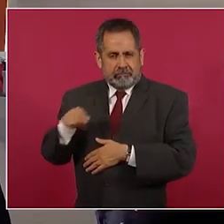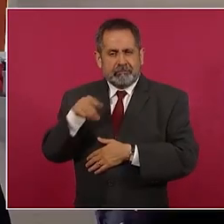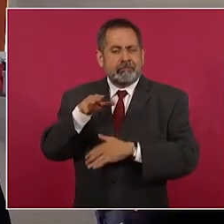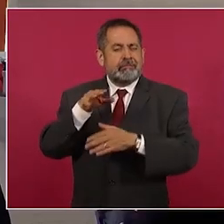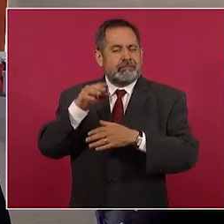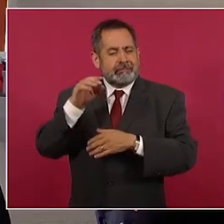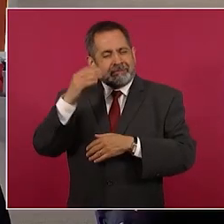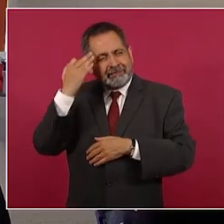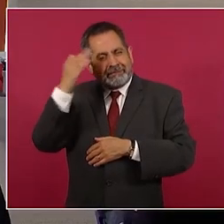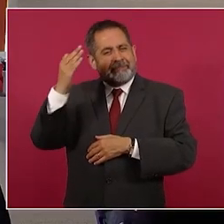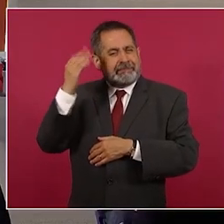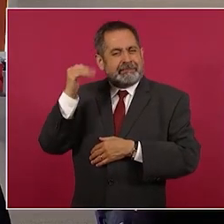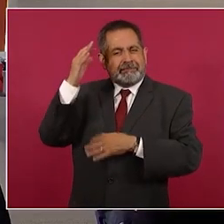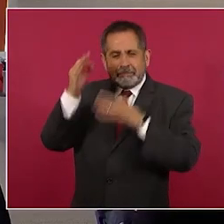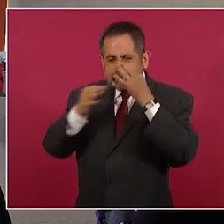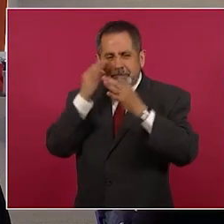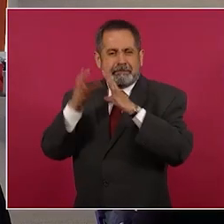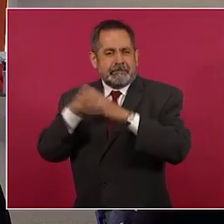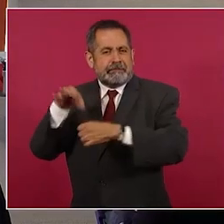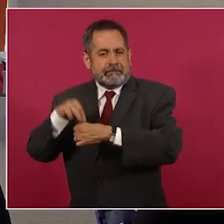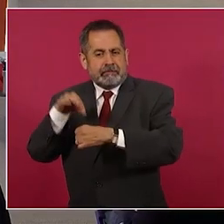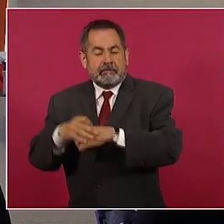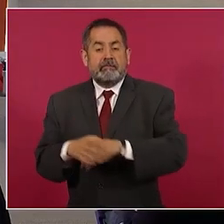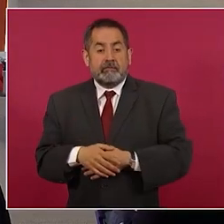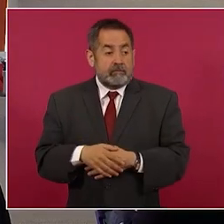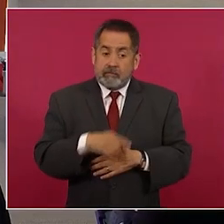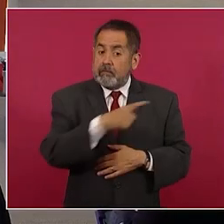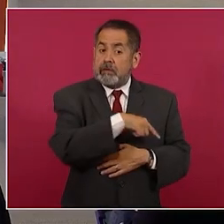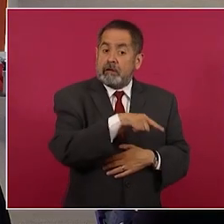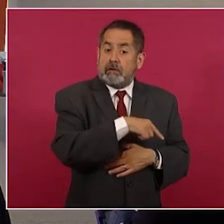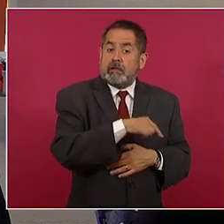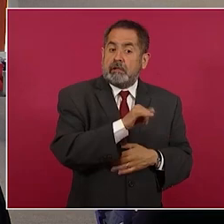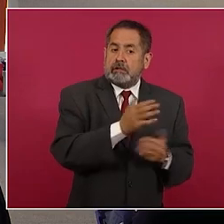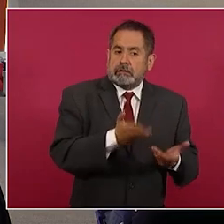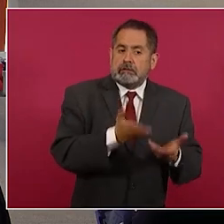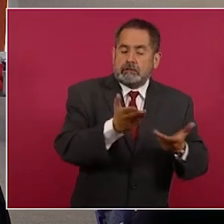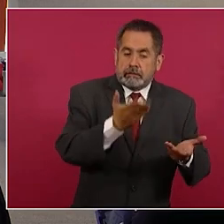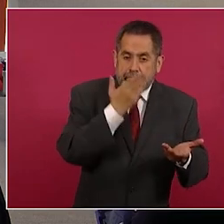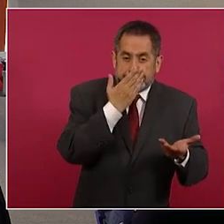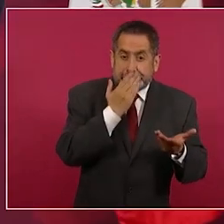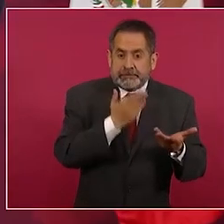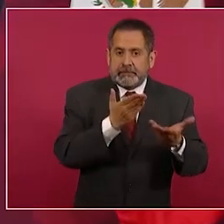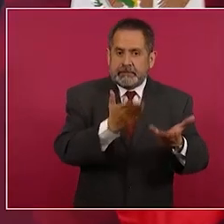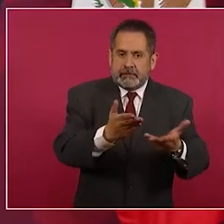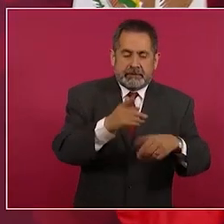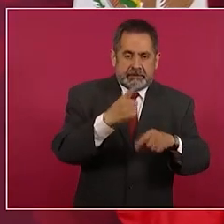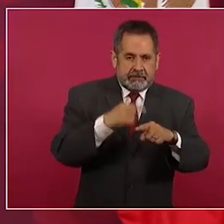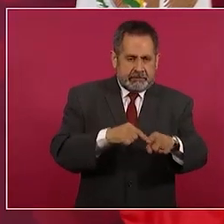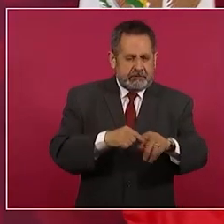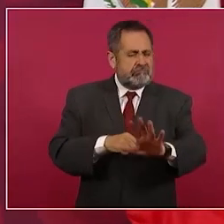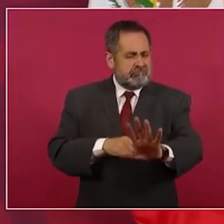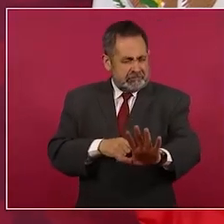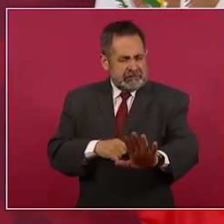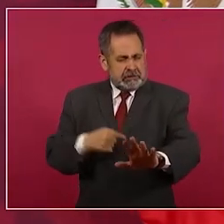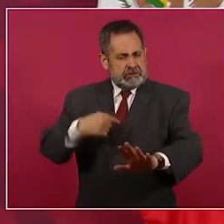campaña. Primero le fueron a ofrecer de que ellos se